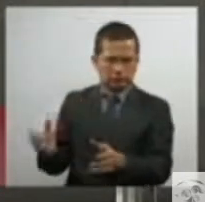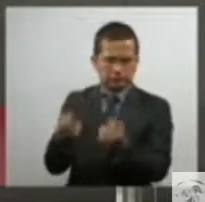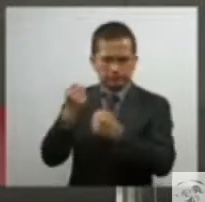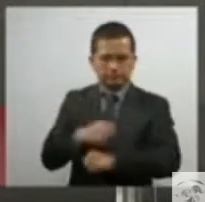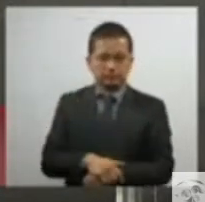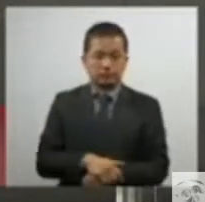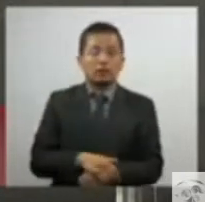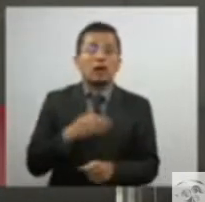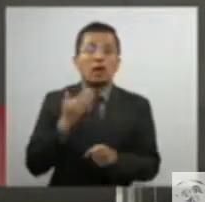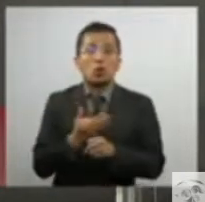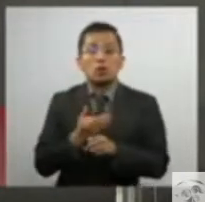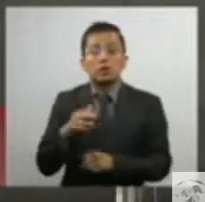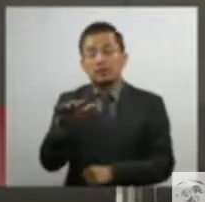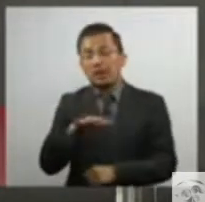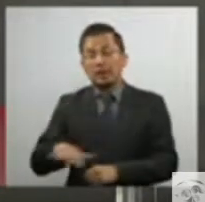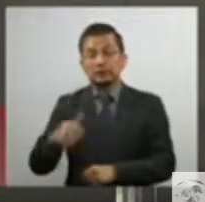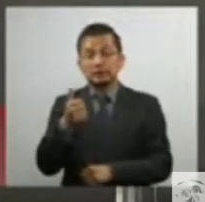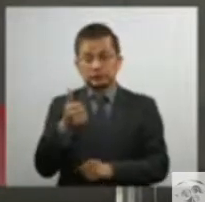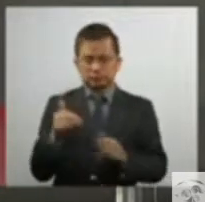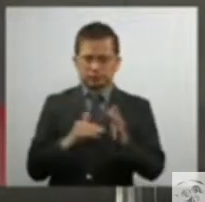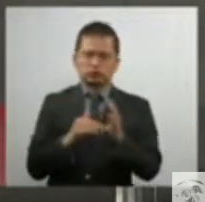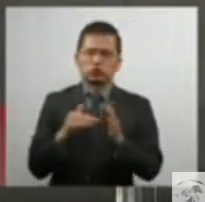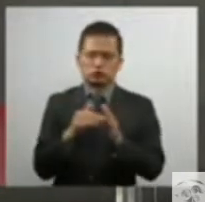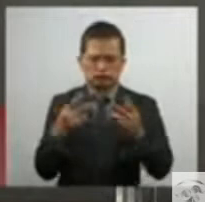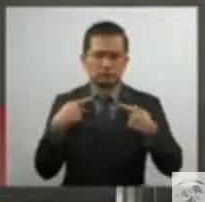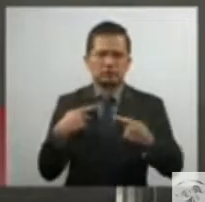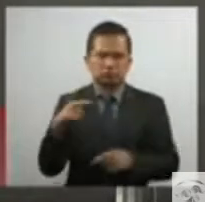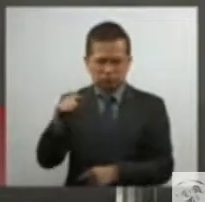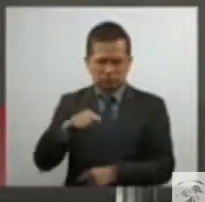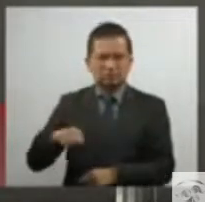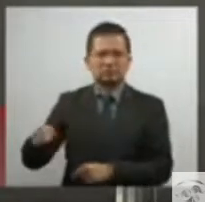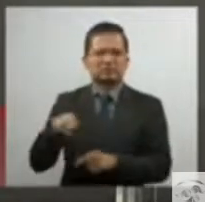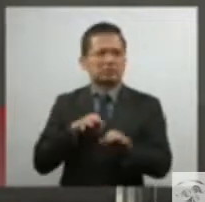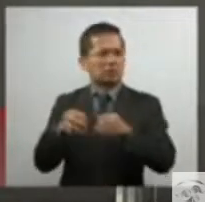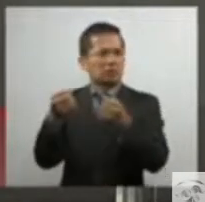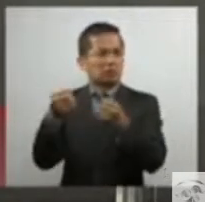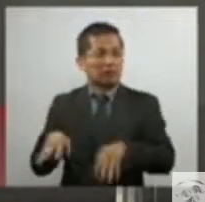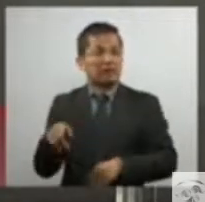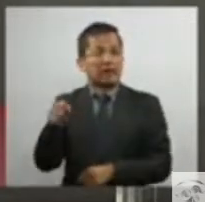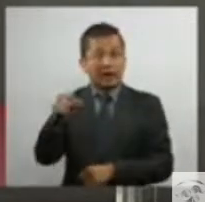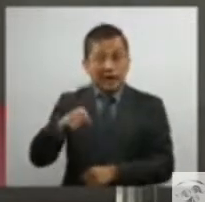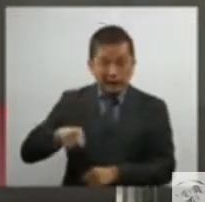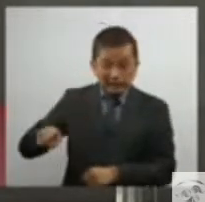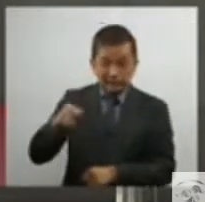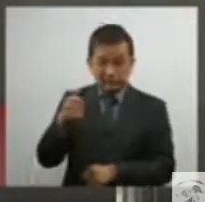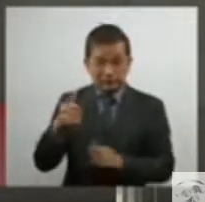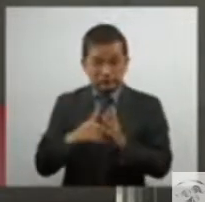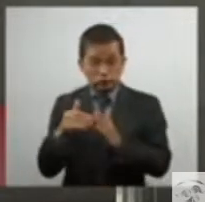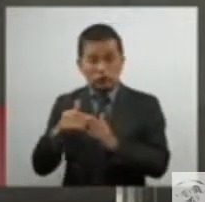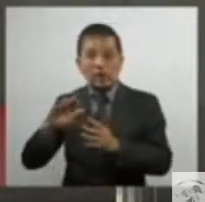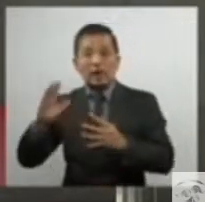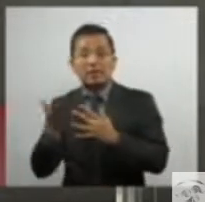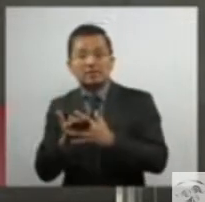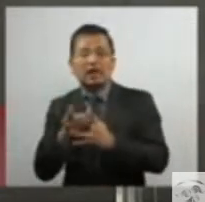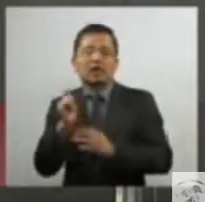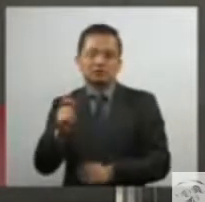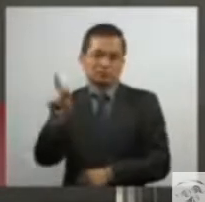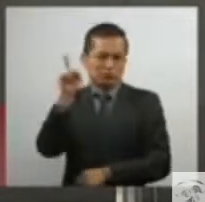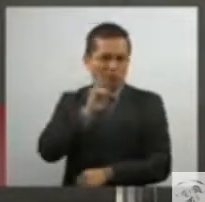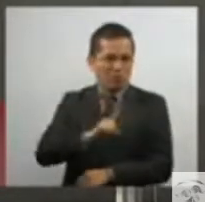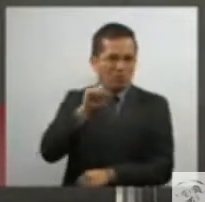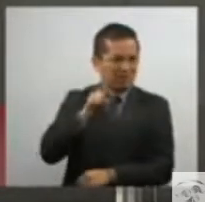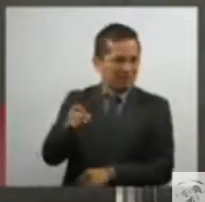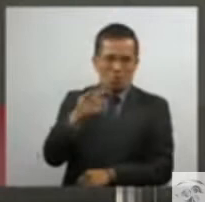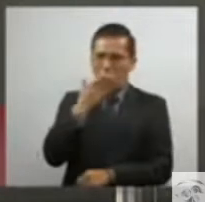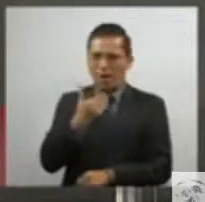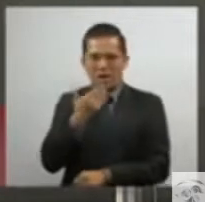6 millones de personas, de las cuales casi la mitad son mujeres, quienes están en una situación de desamparo y hay